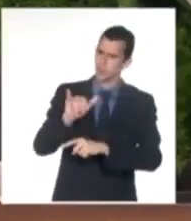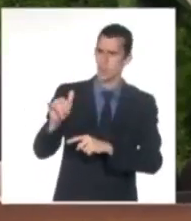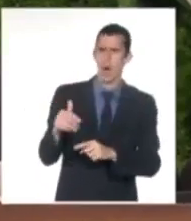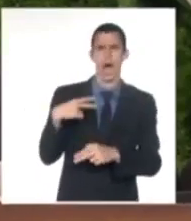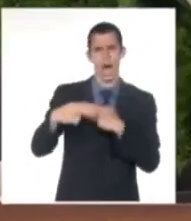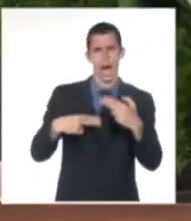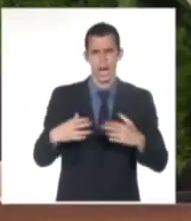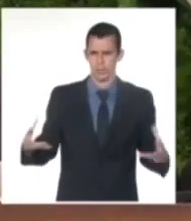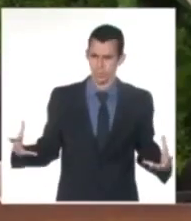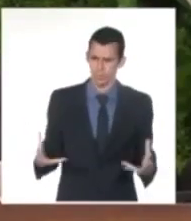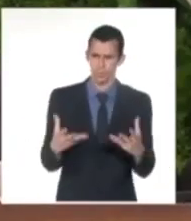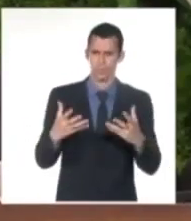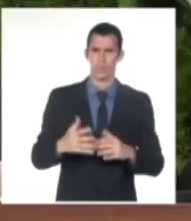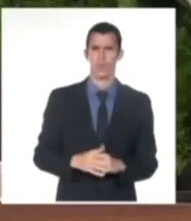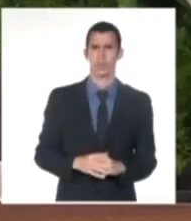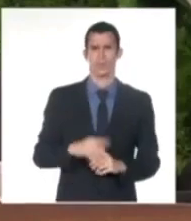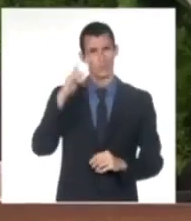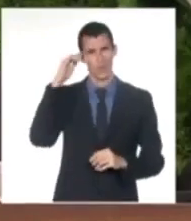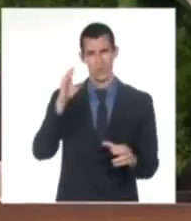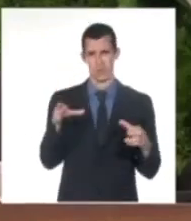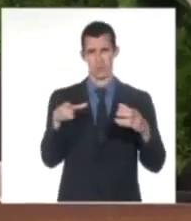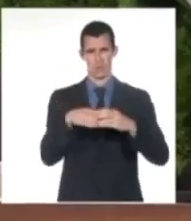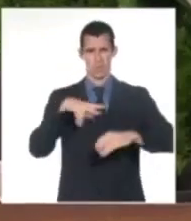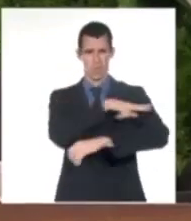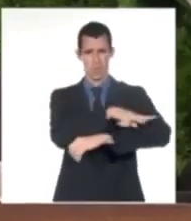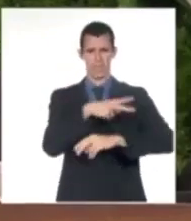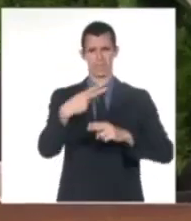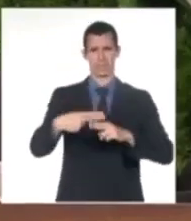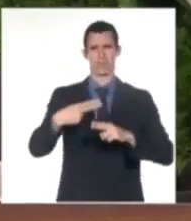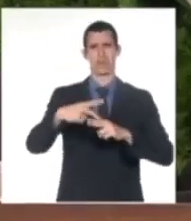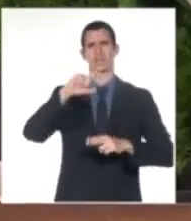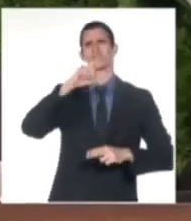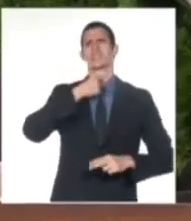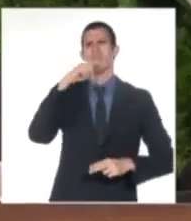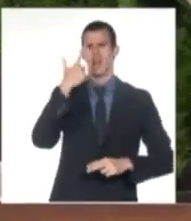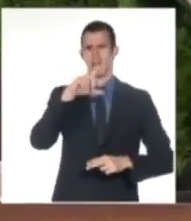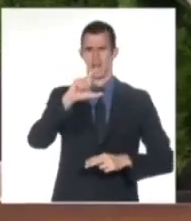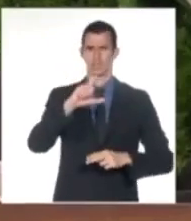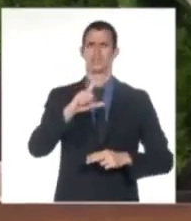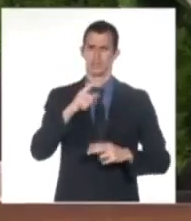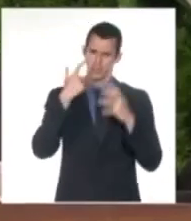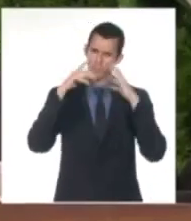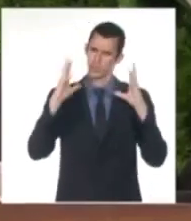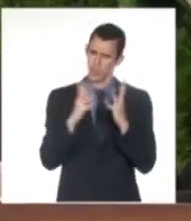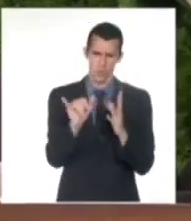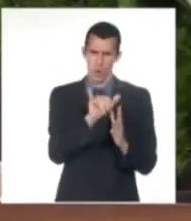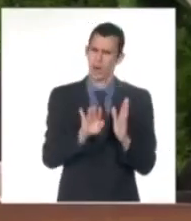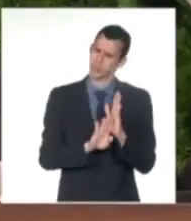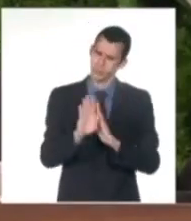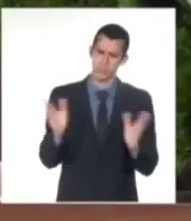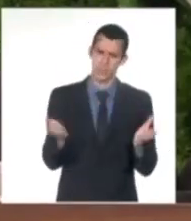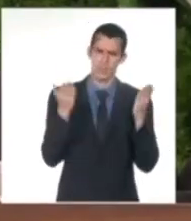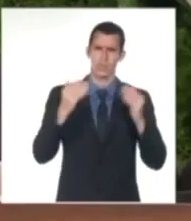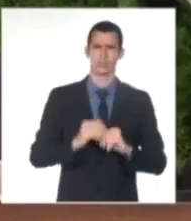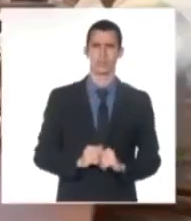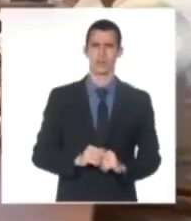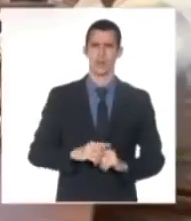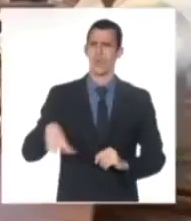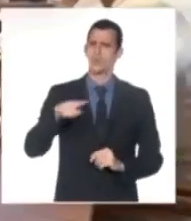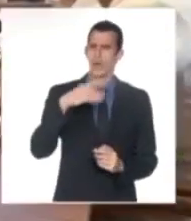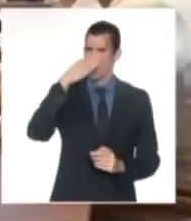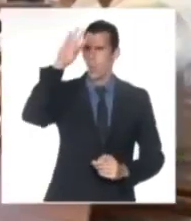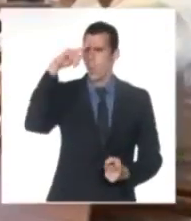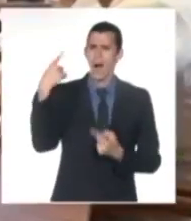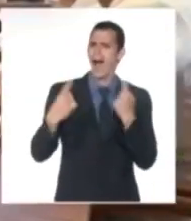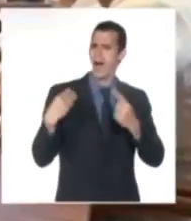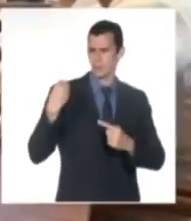CELAC. Cuenten con la voluntad y el compromiso de Cuba. Estamos muy interesados en resultados concretos y